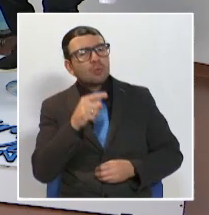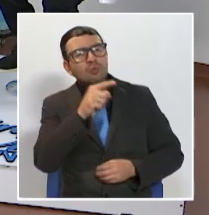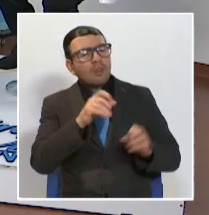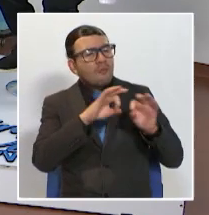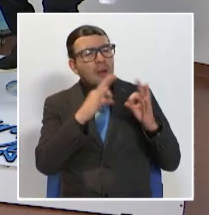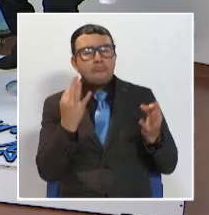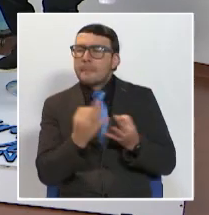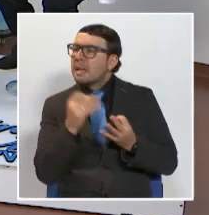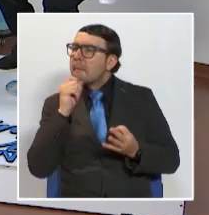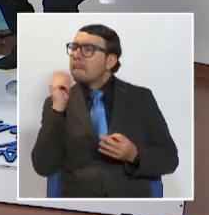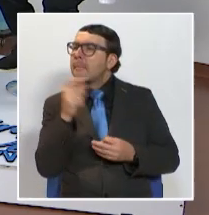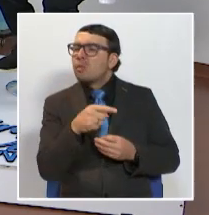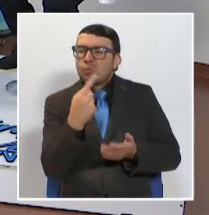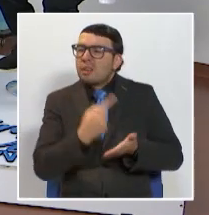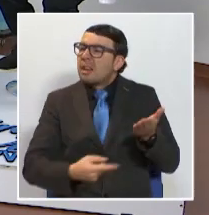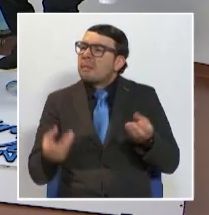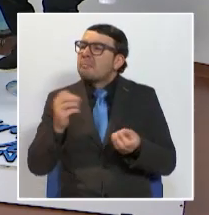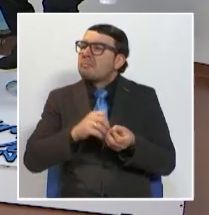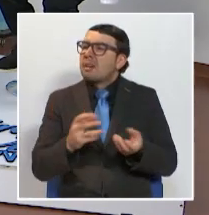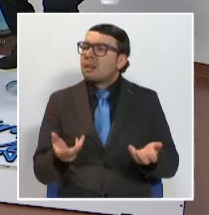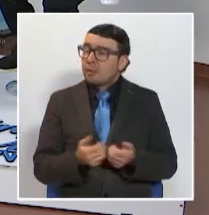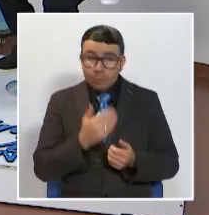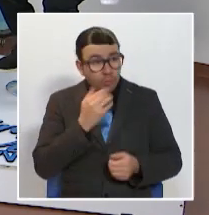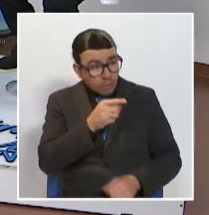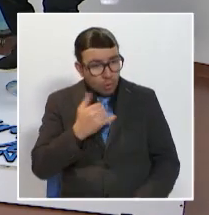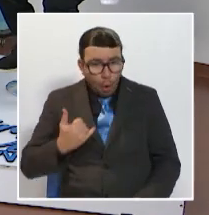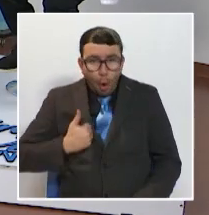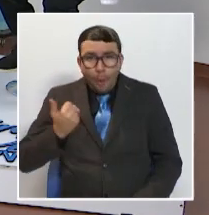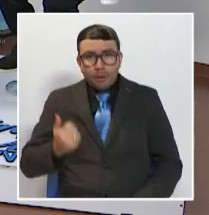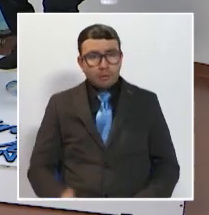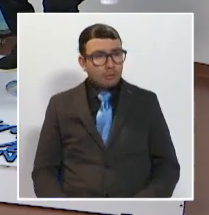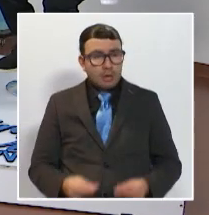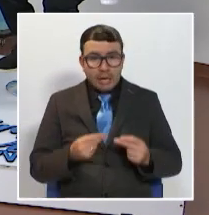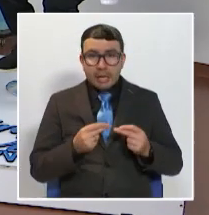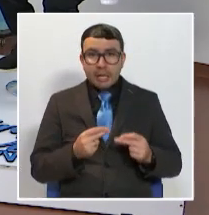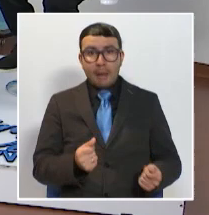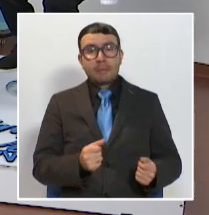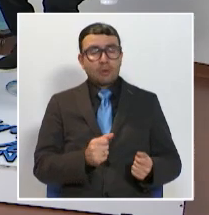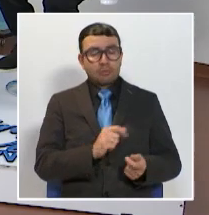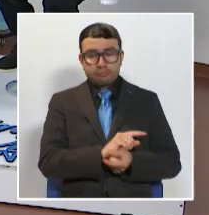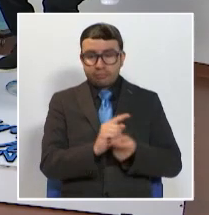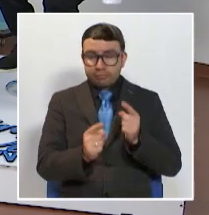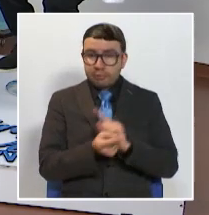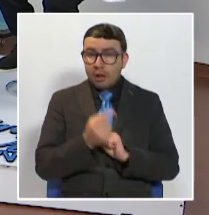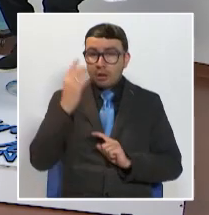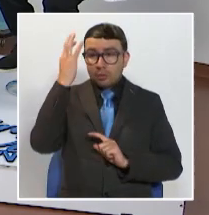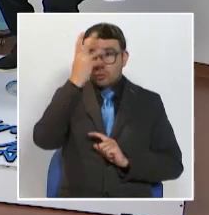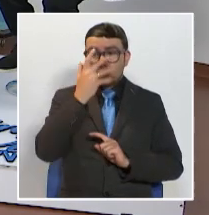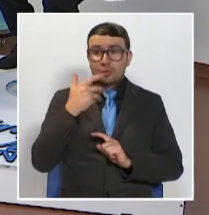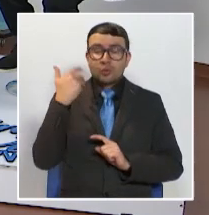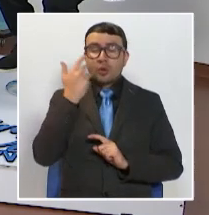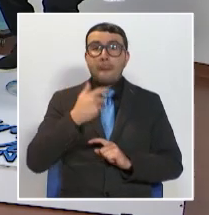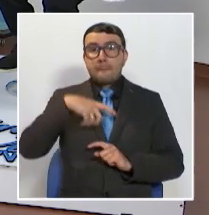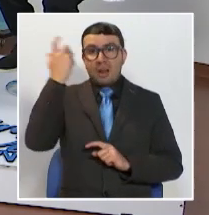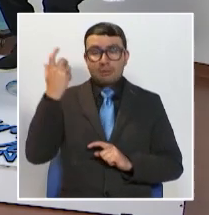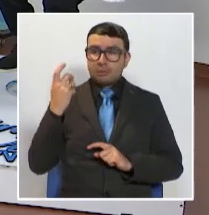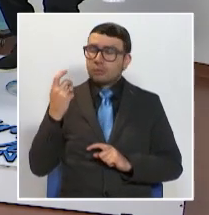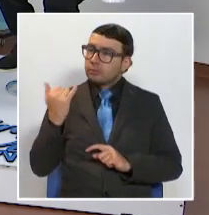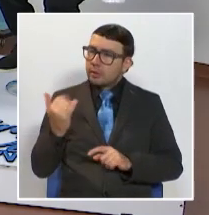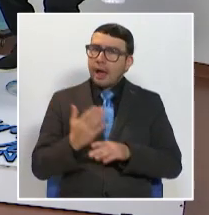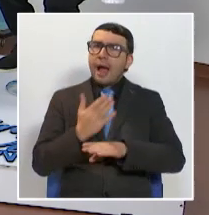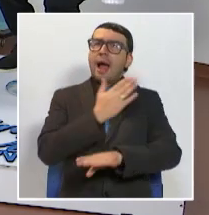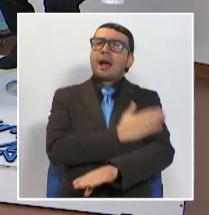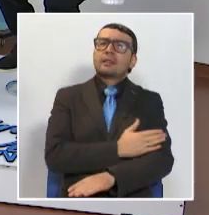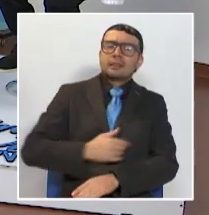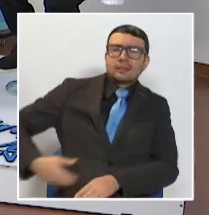como ellos, a un muchacho tan joven que en tan corto tiempo hace un vitiligo de este tamaño, con un antecedente inflamatorio de